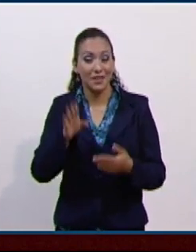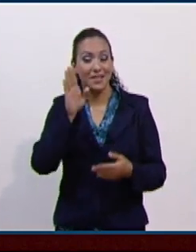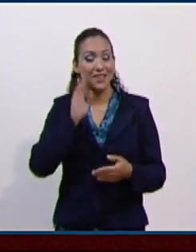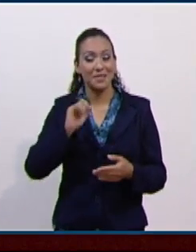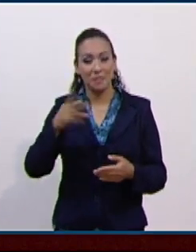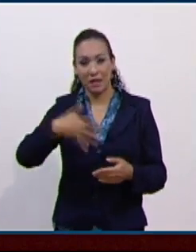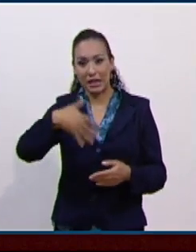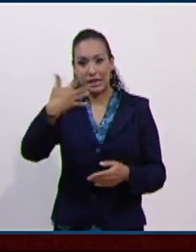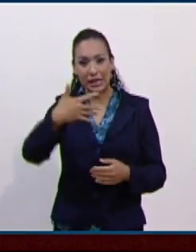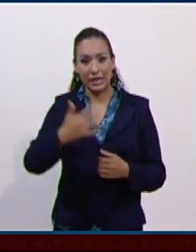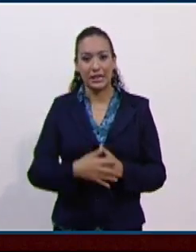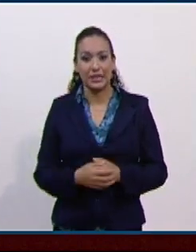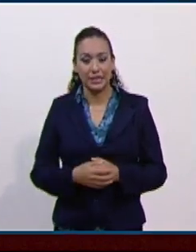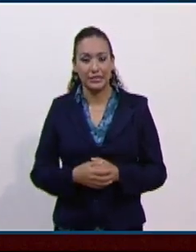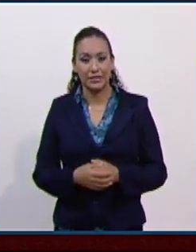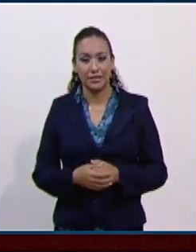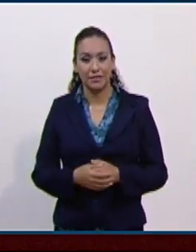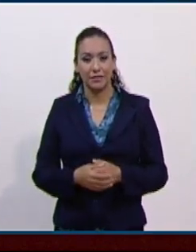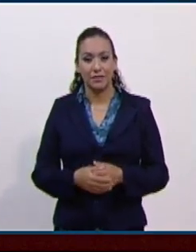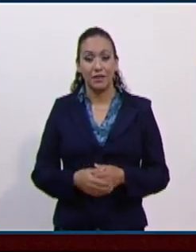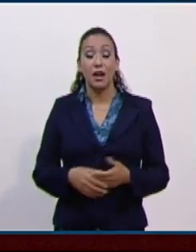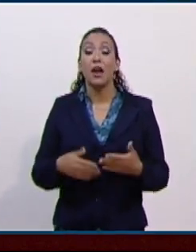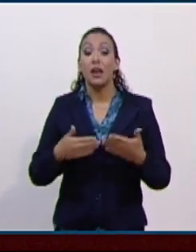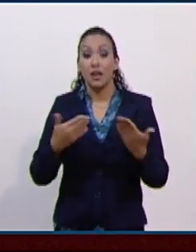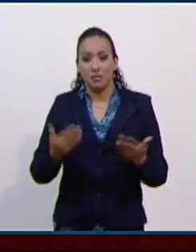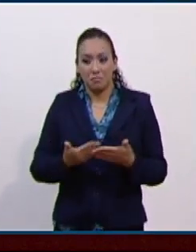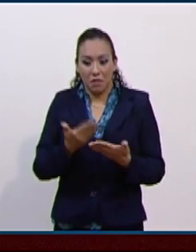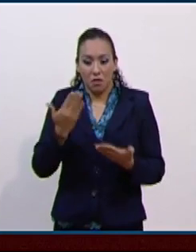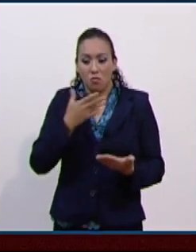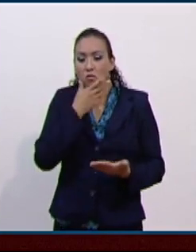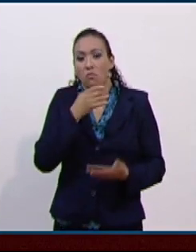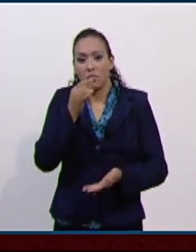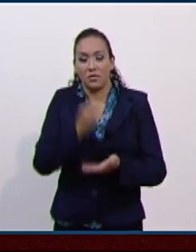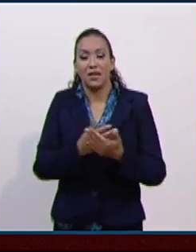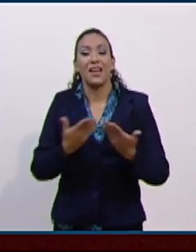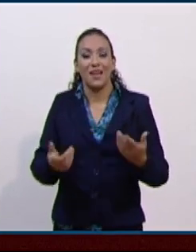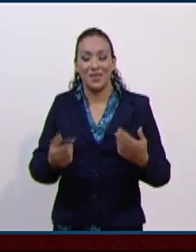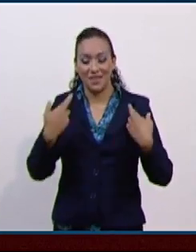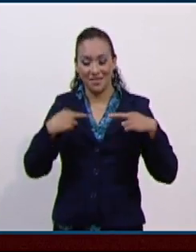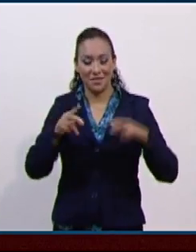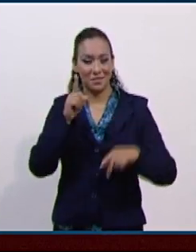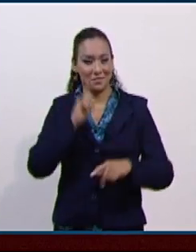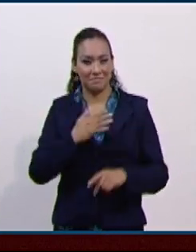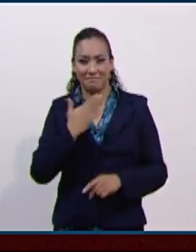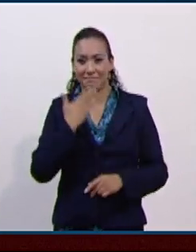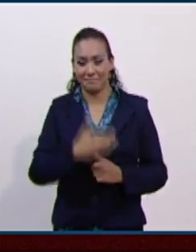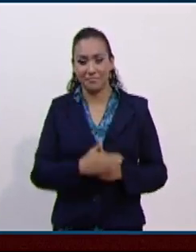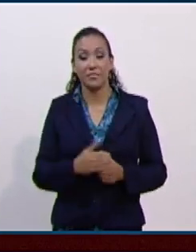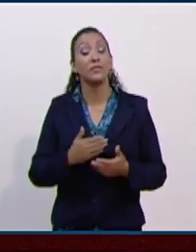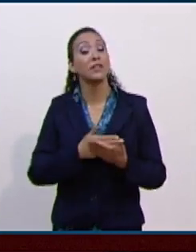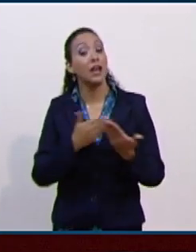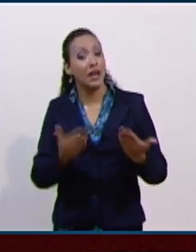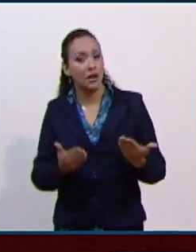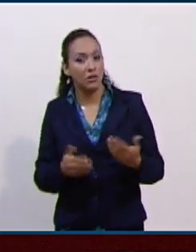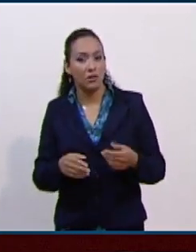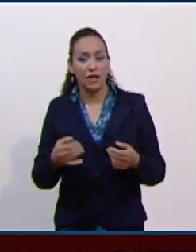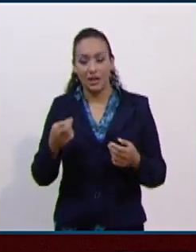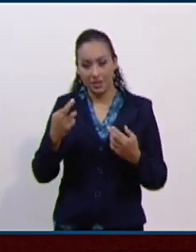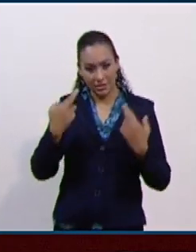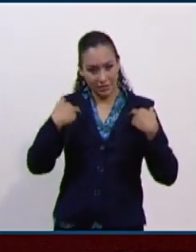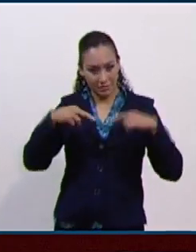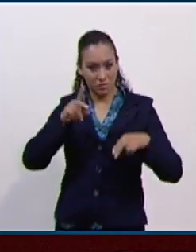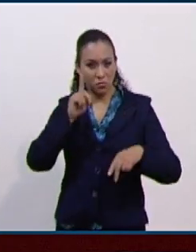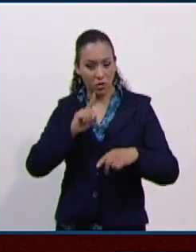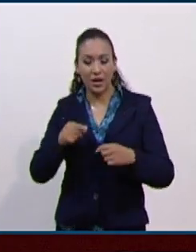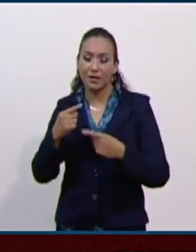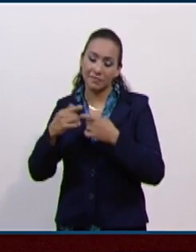han integrado al máximo tribunal. Indicó que el coloquio permitirá reflexionar sobre el papel de la Corte en las distintas épocas y etapas de la